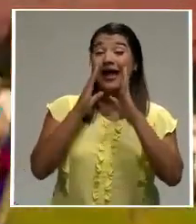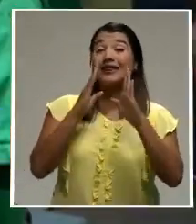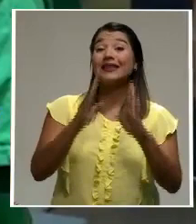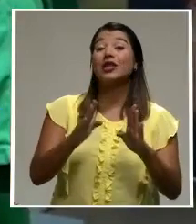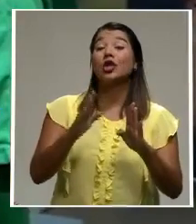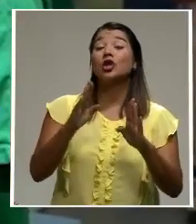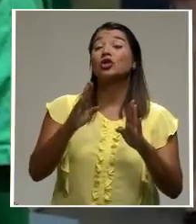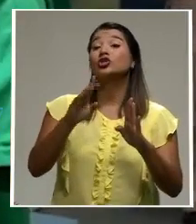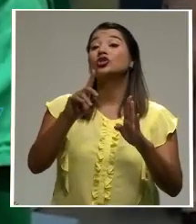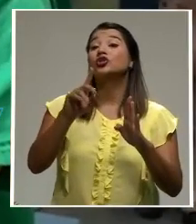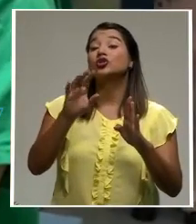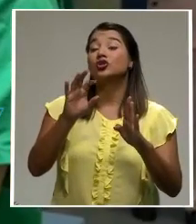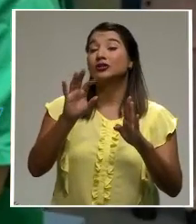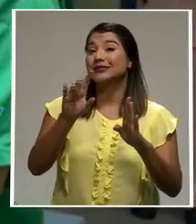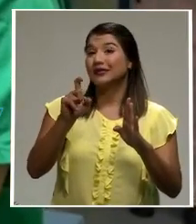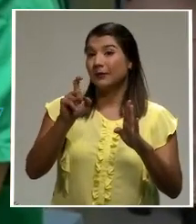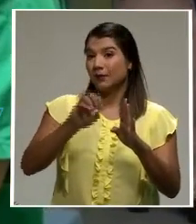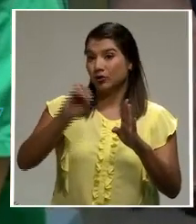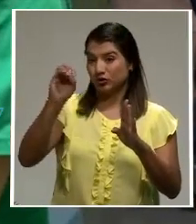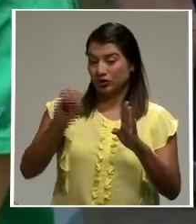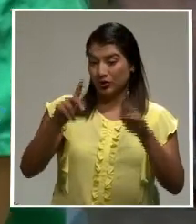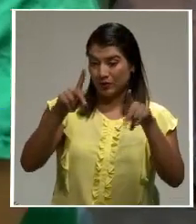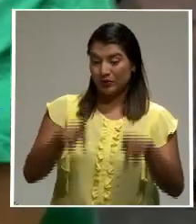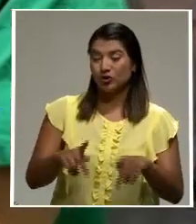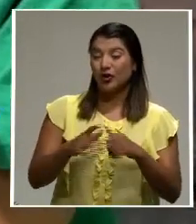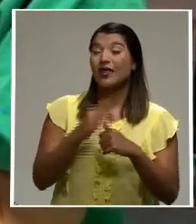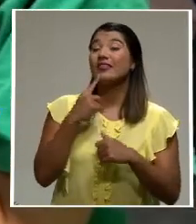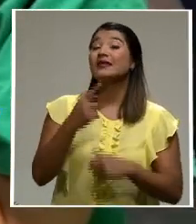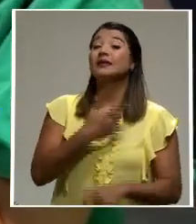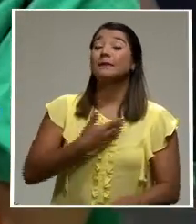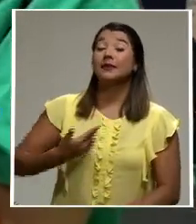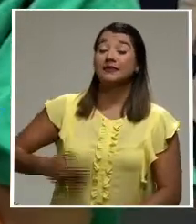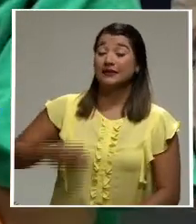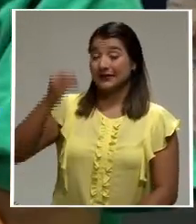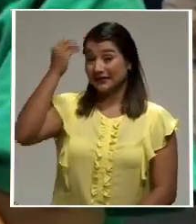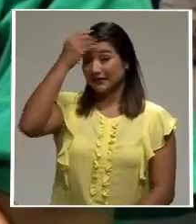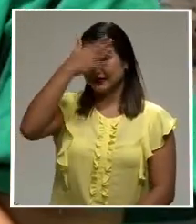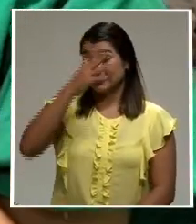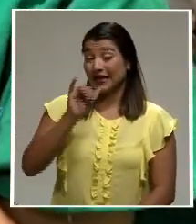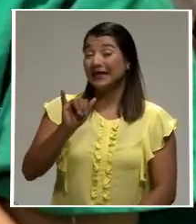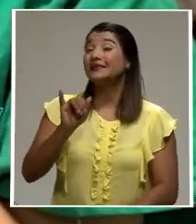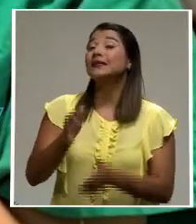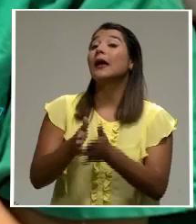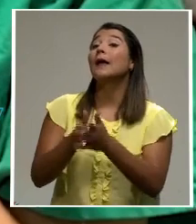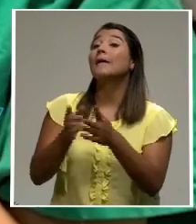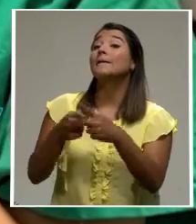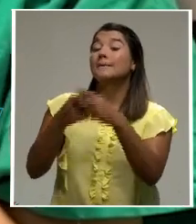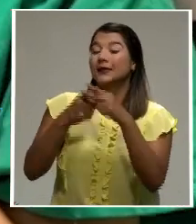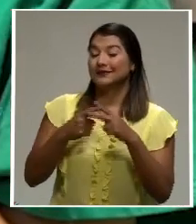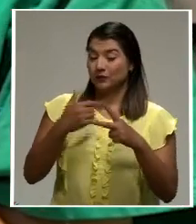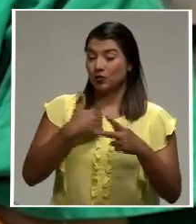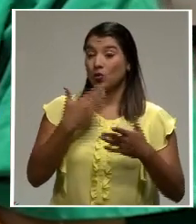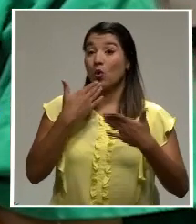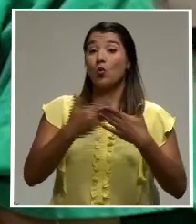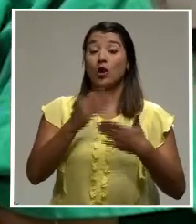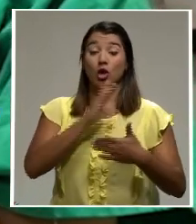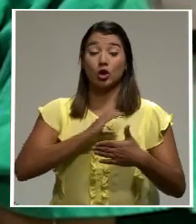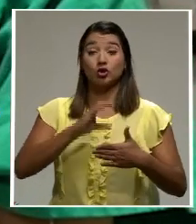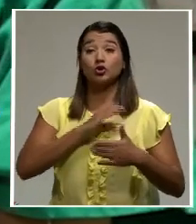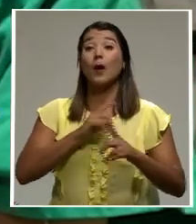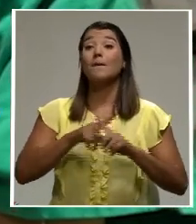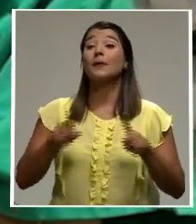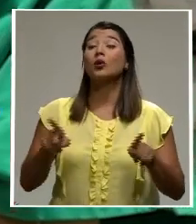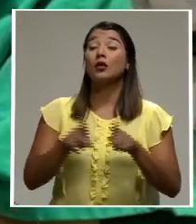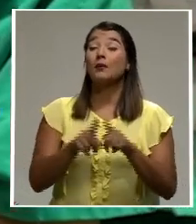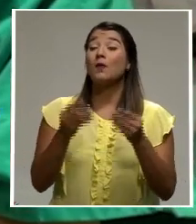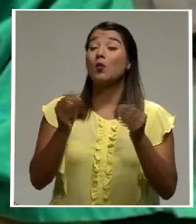población. Según el presidente de la República, Carlos Alvarado, este crédito, además de contar con buenas condiciones, es de gran importancia para